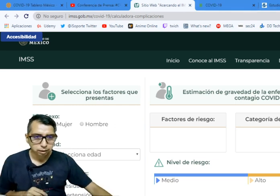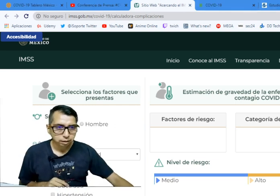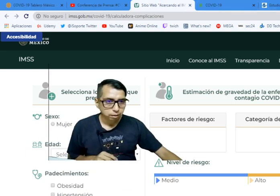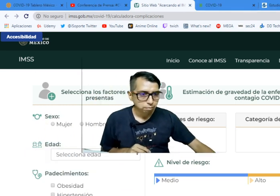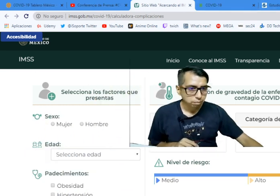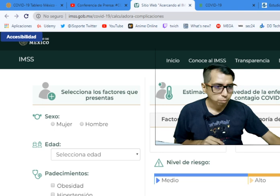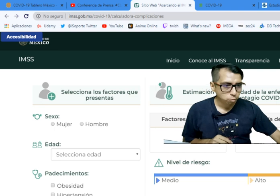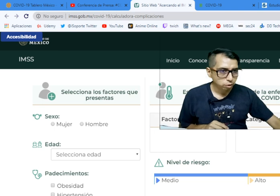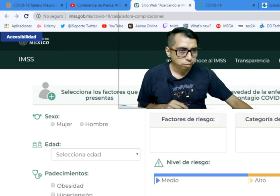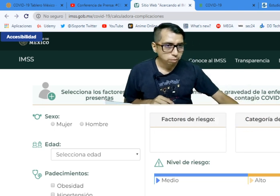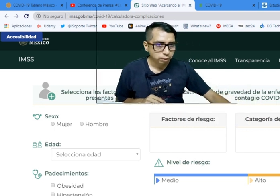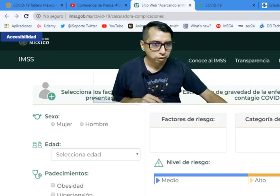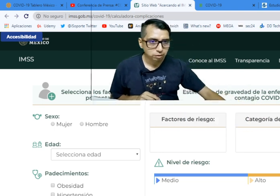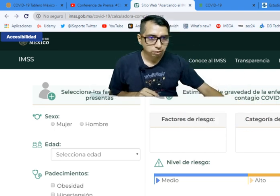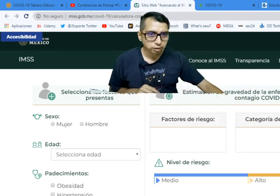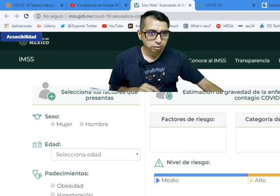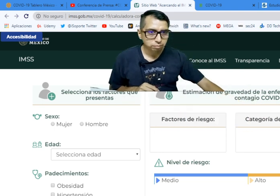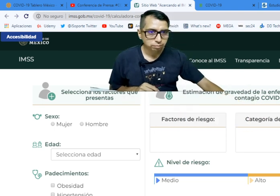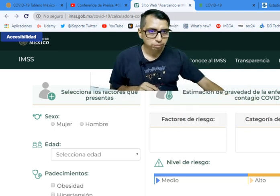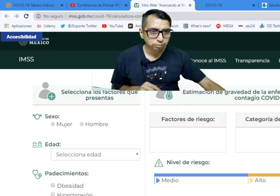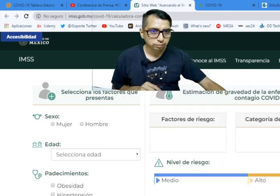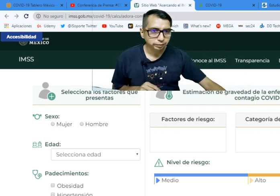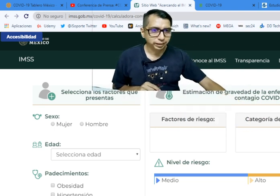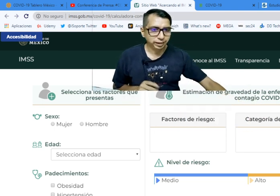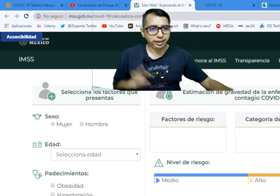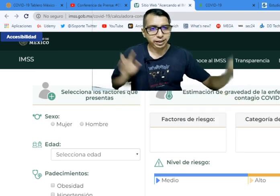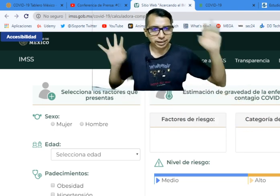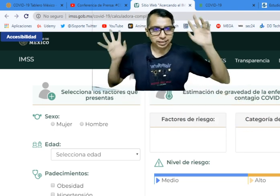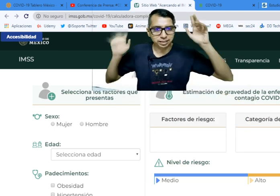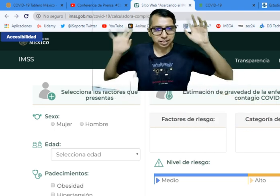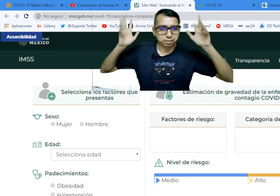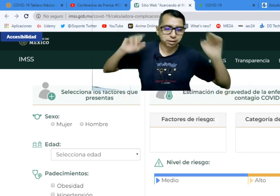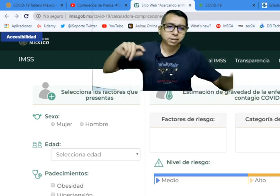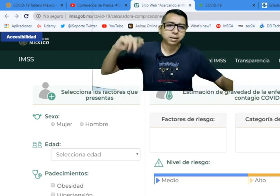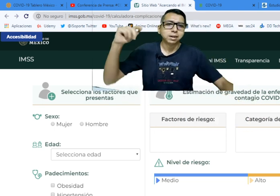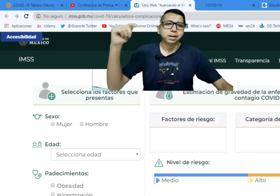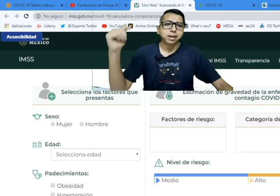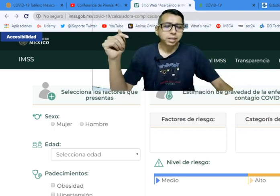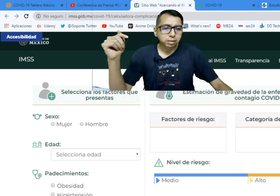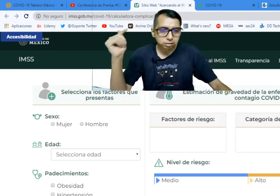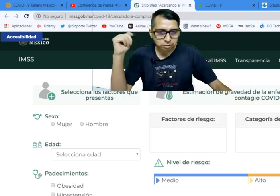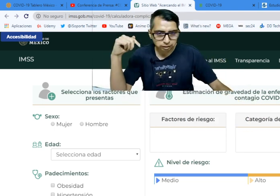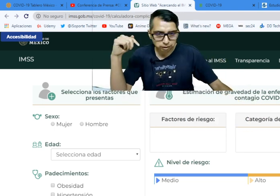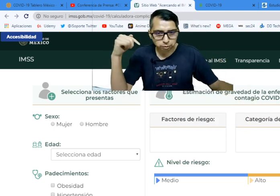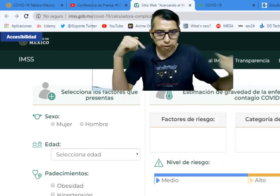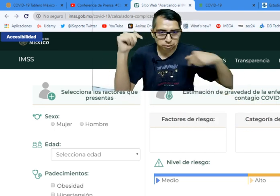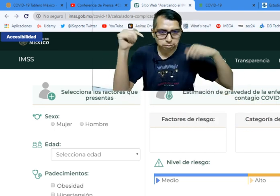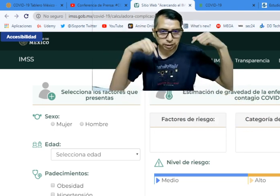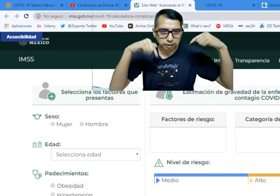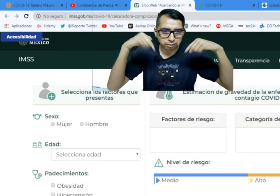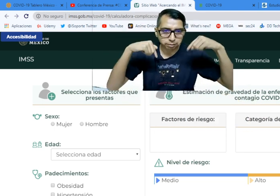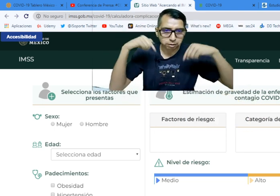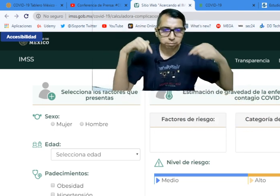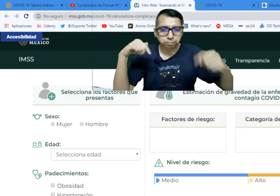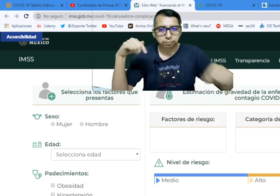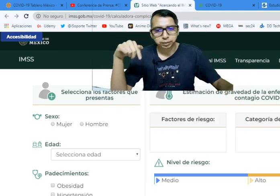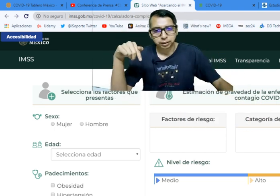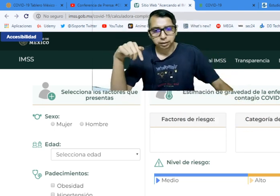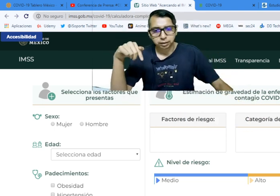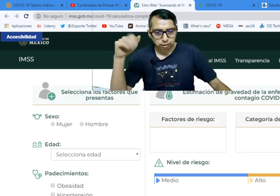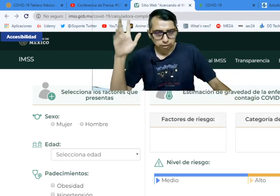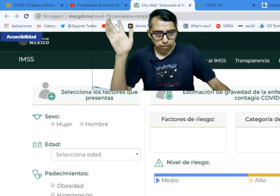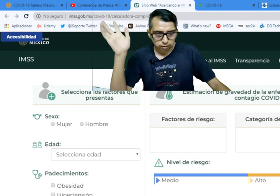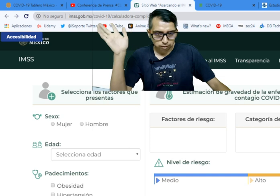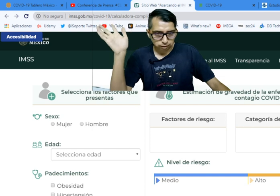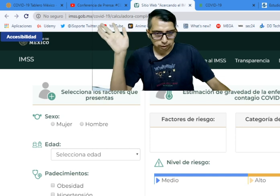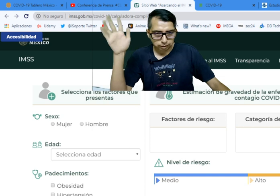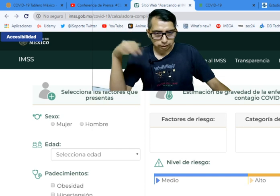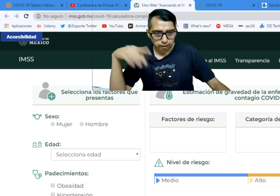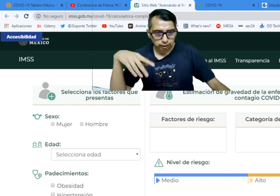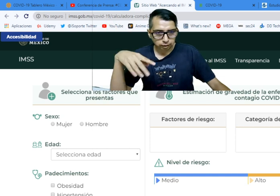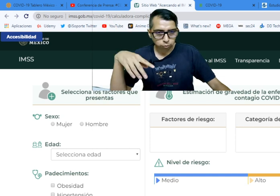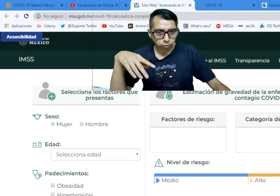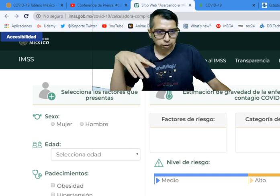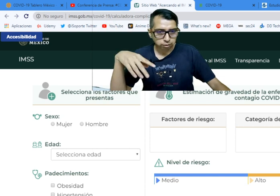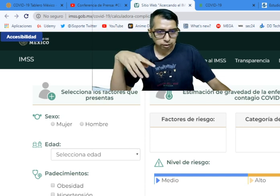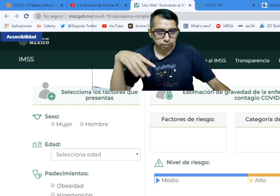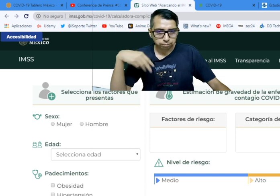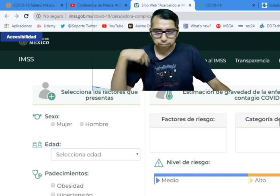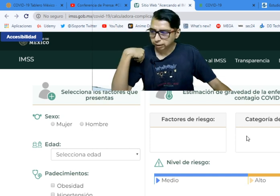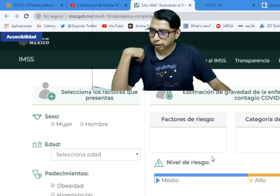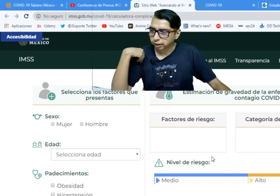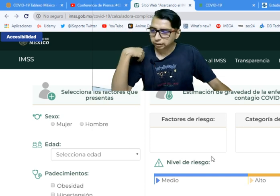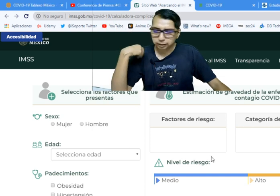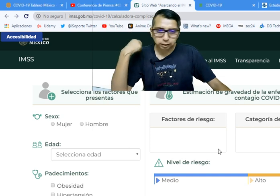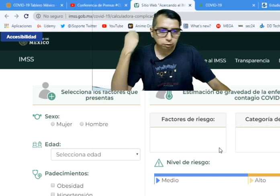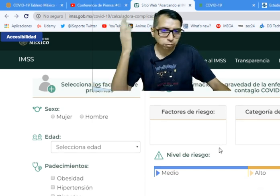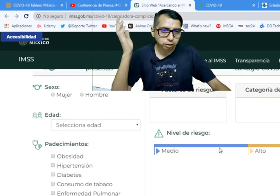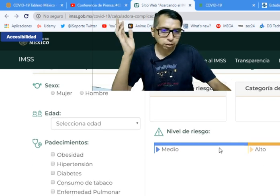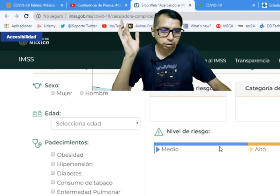de nuevo para otro lado arriba entonces aquí podemos ver aquí abajo la calculadora